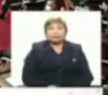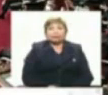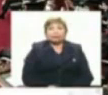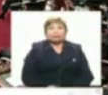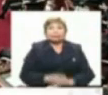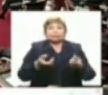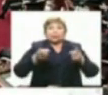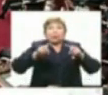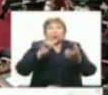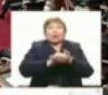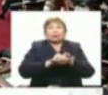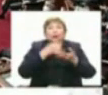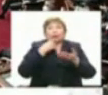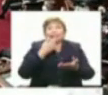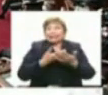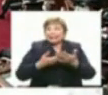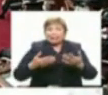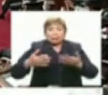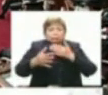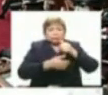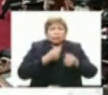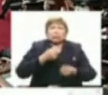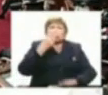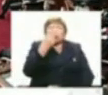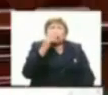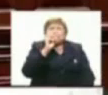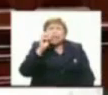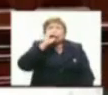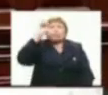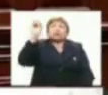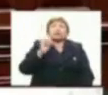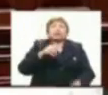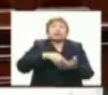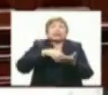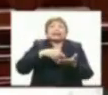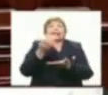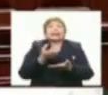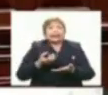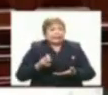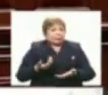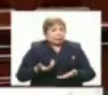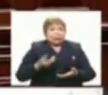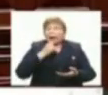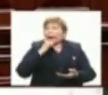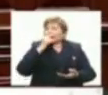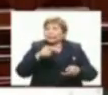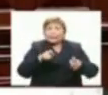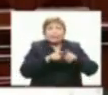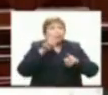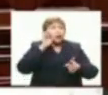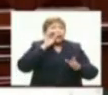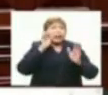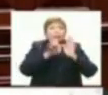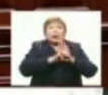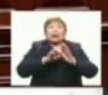Y cuando las entidades financieras cobran hasta el 200% por crédito de consumo. Así, por ejemplo, el Banco